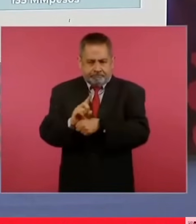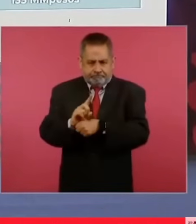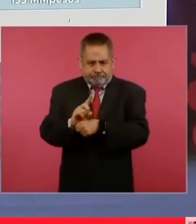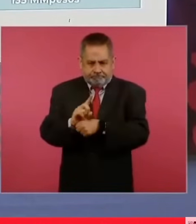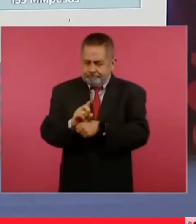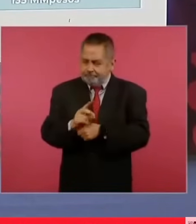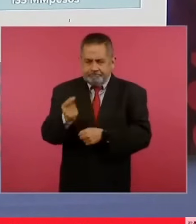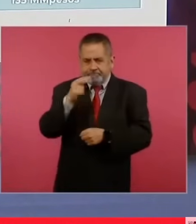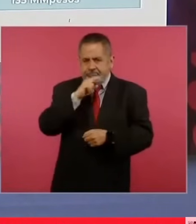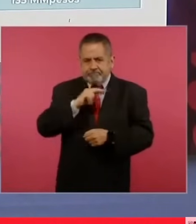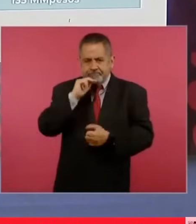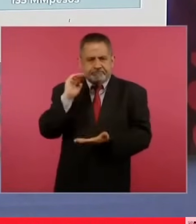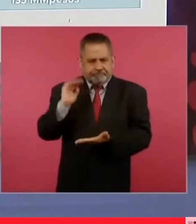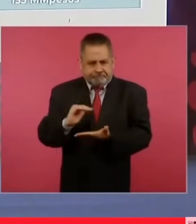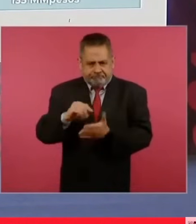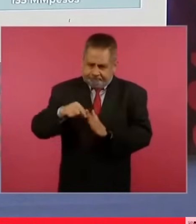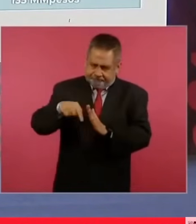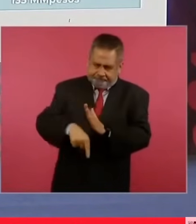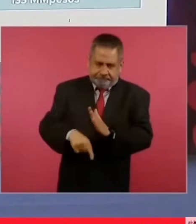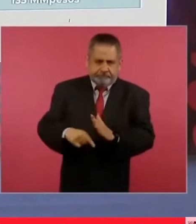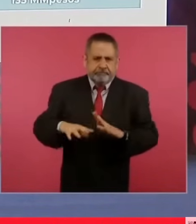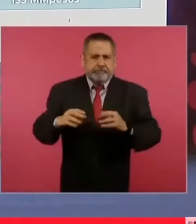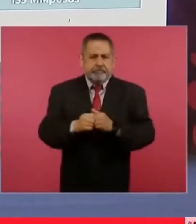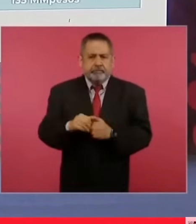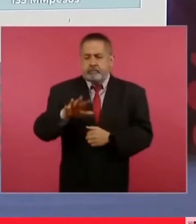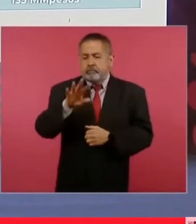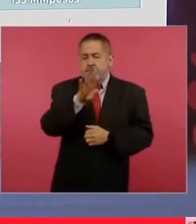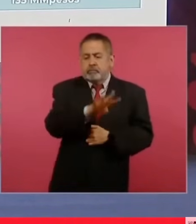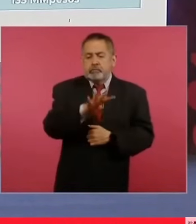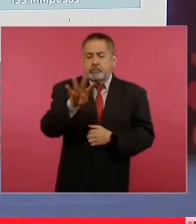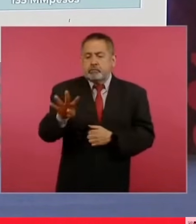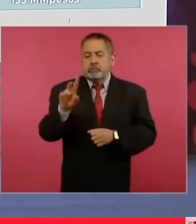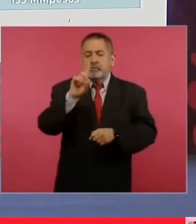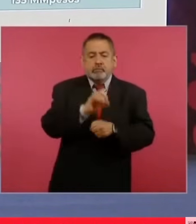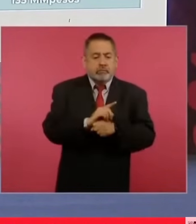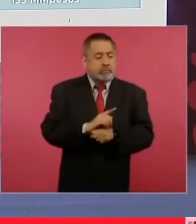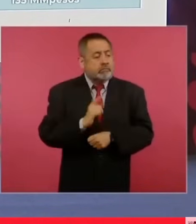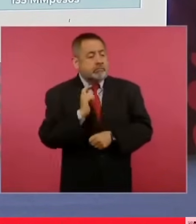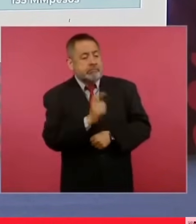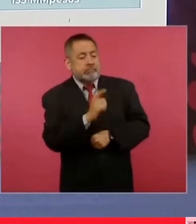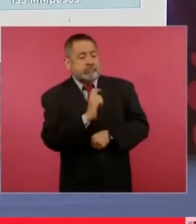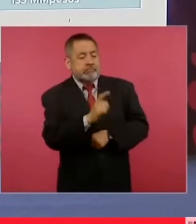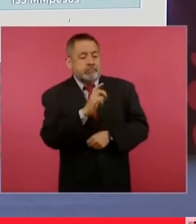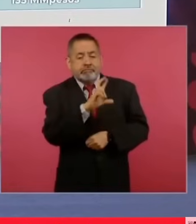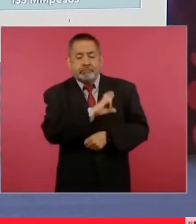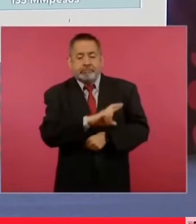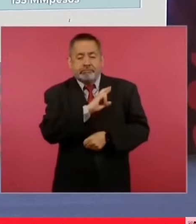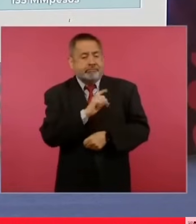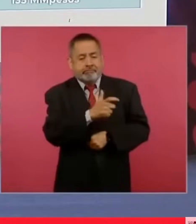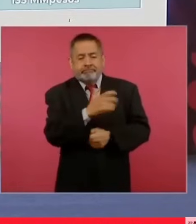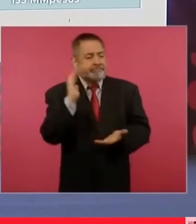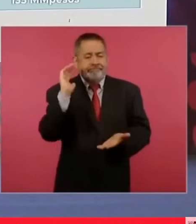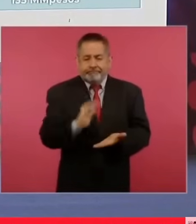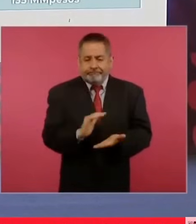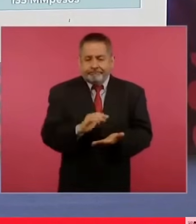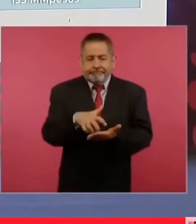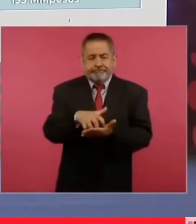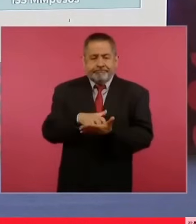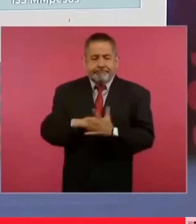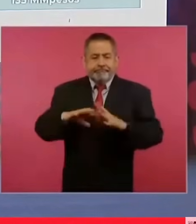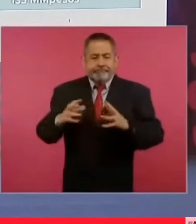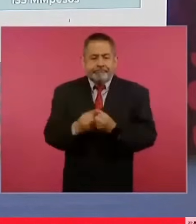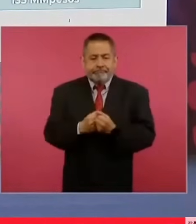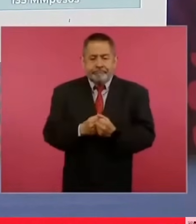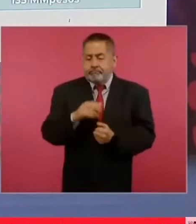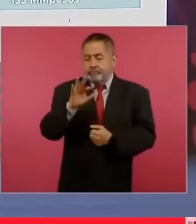significa? Significa 44 días menos de pago de renta de equipo de perforación y significan